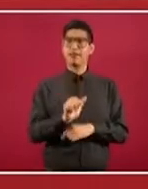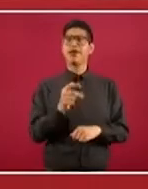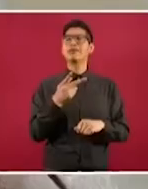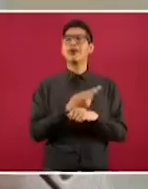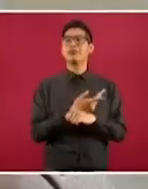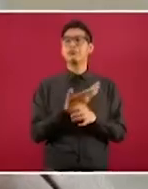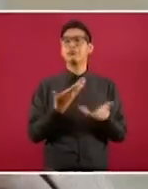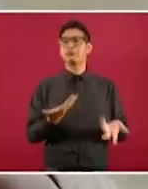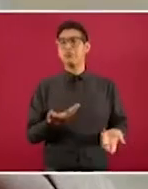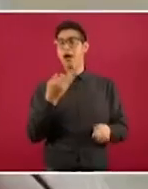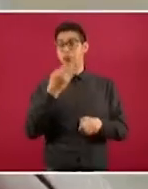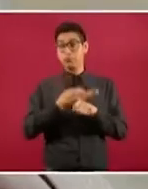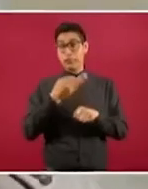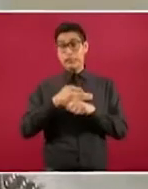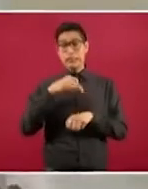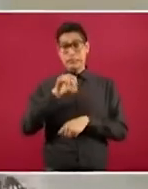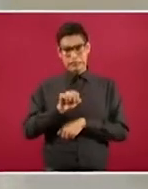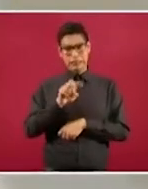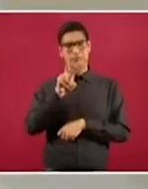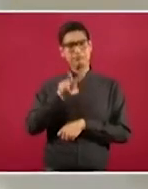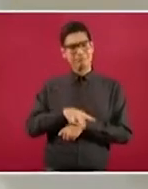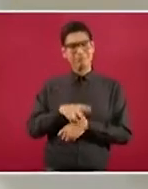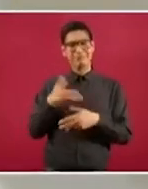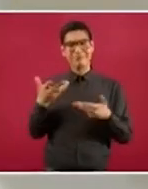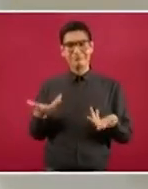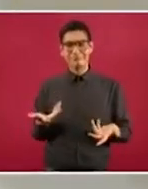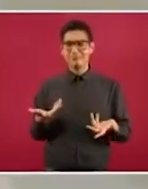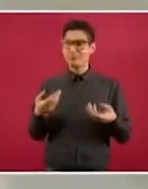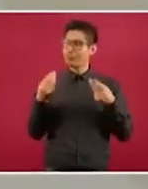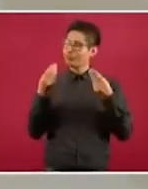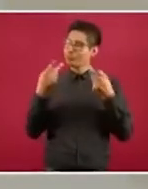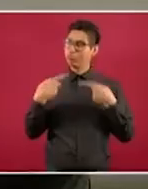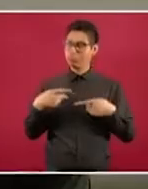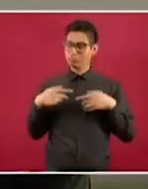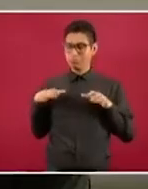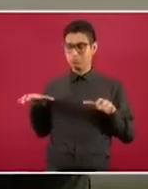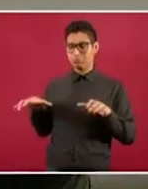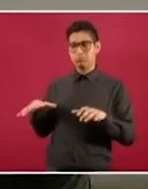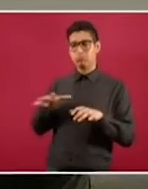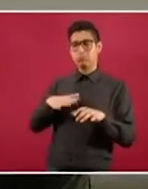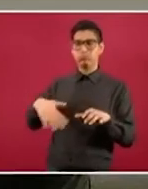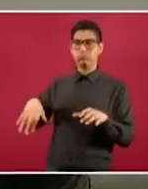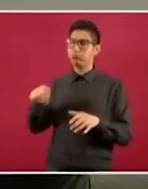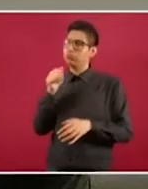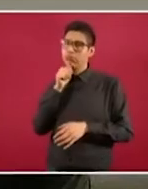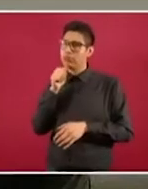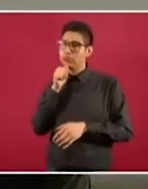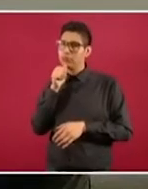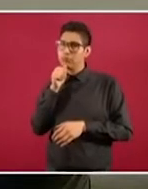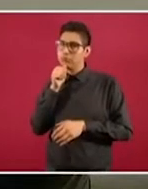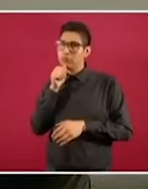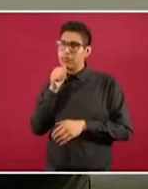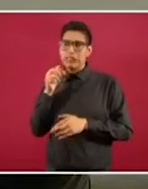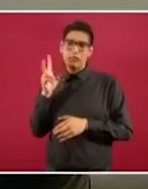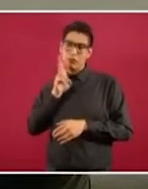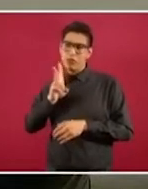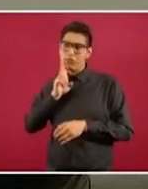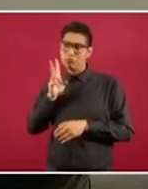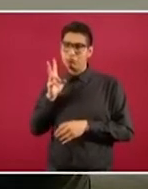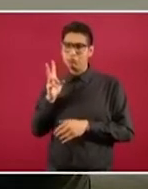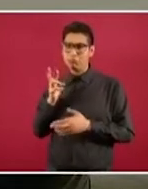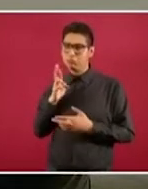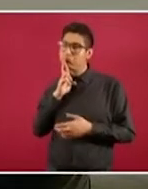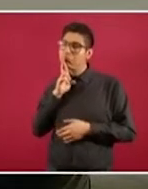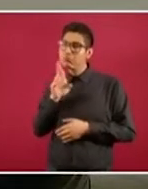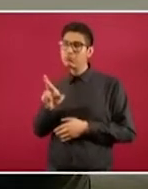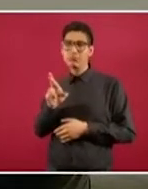de acumulados importante que están pendientes de resultado. Entonces, hasta que estos